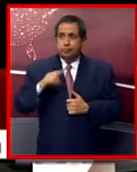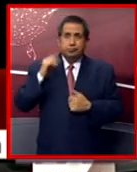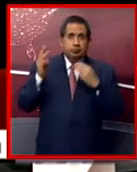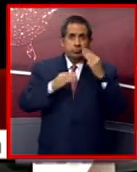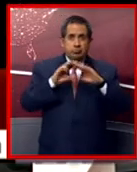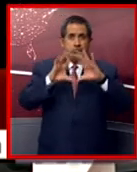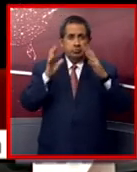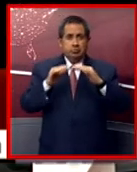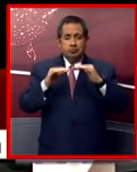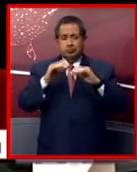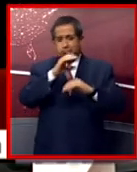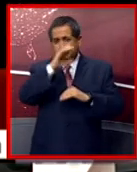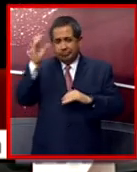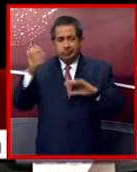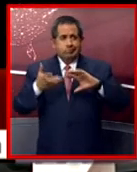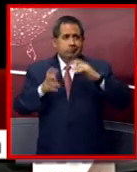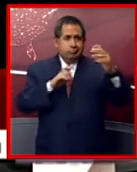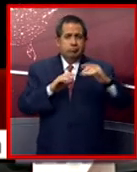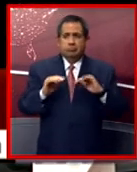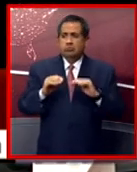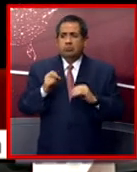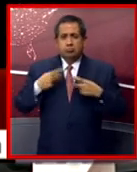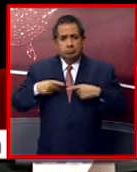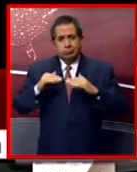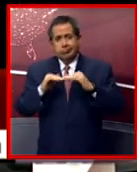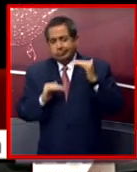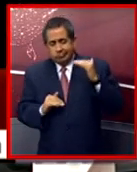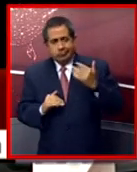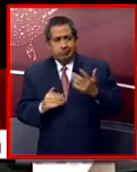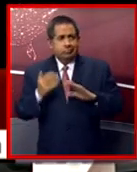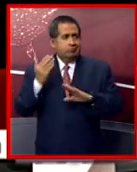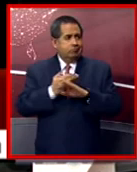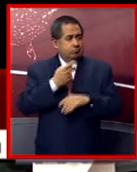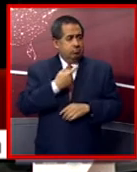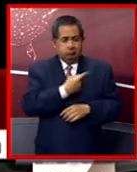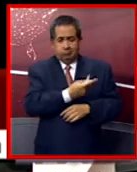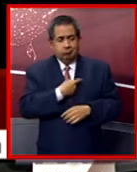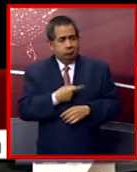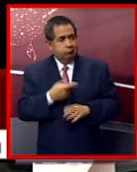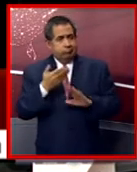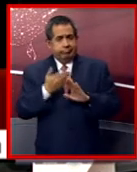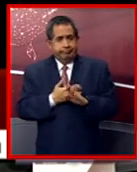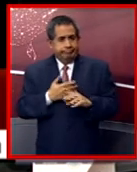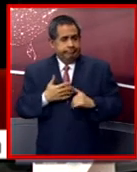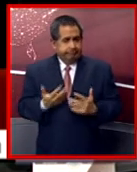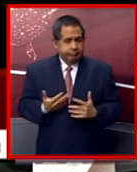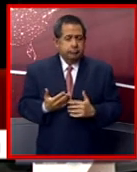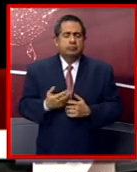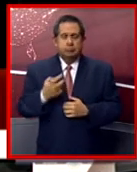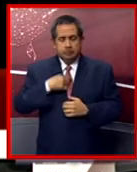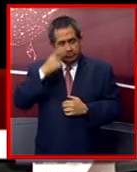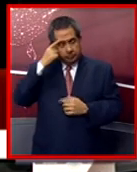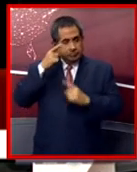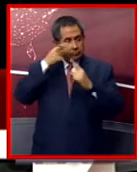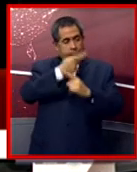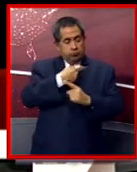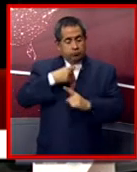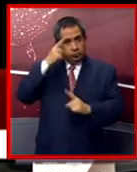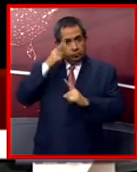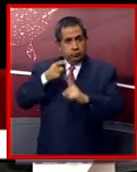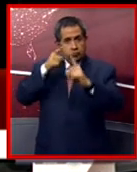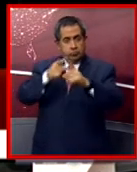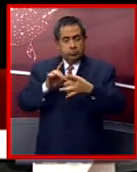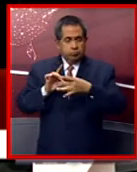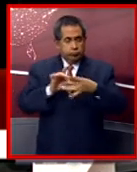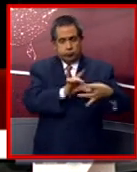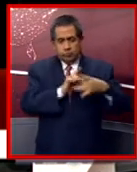cambio climático, cuyos efectos afectan tanto a namibianos como a mexicanos, y principios compartidos como la